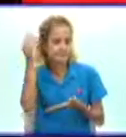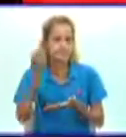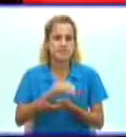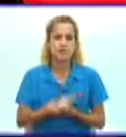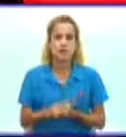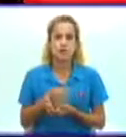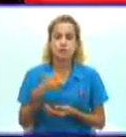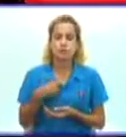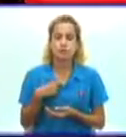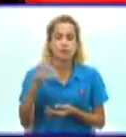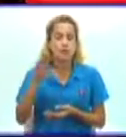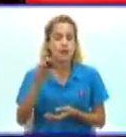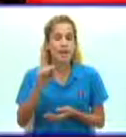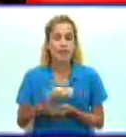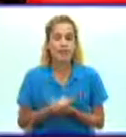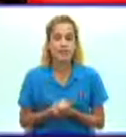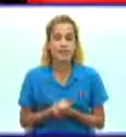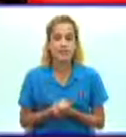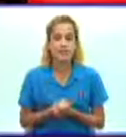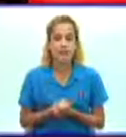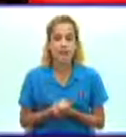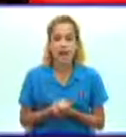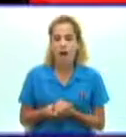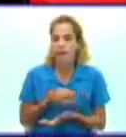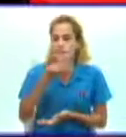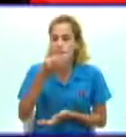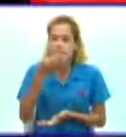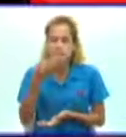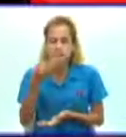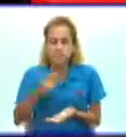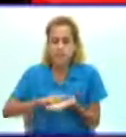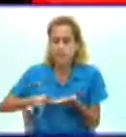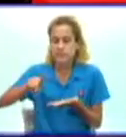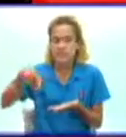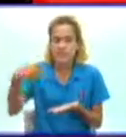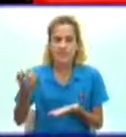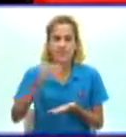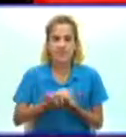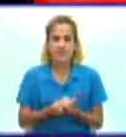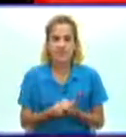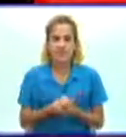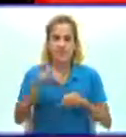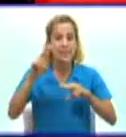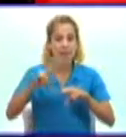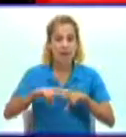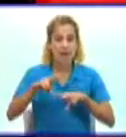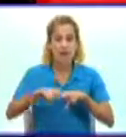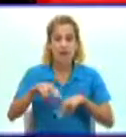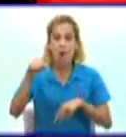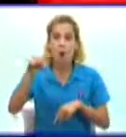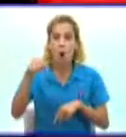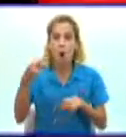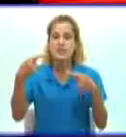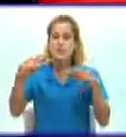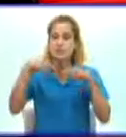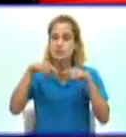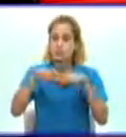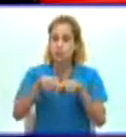les adelantaba que orientaríamos la próxima semana. Y bueno, La Habana hoy se incorpora, por lo